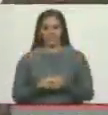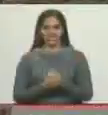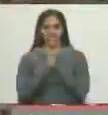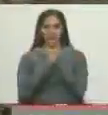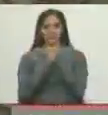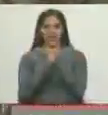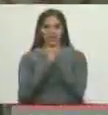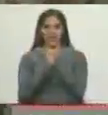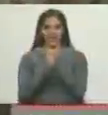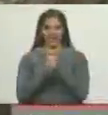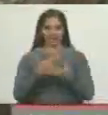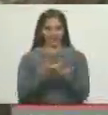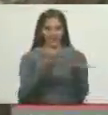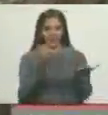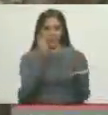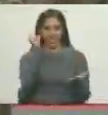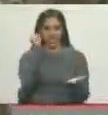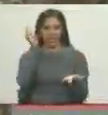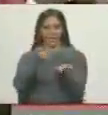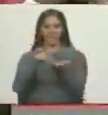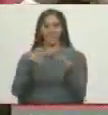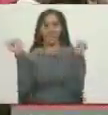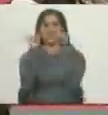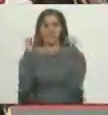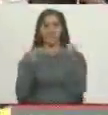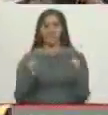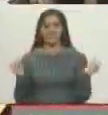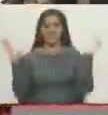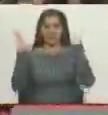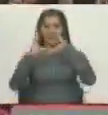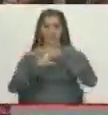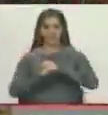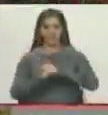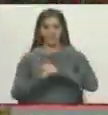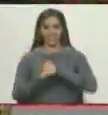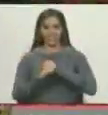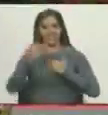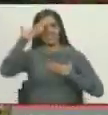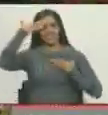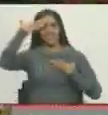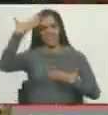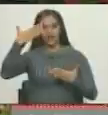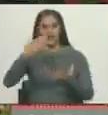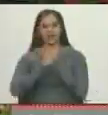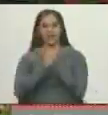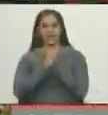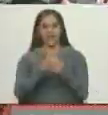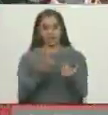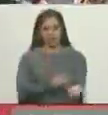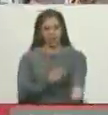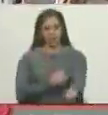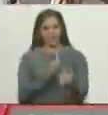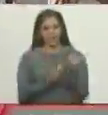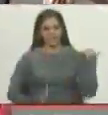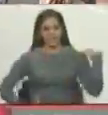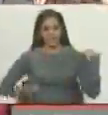camarados presentes, feliz noche. Saludos solidarios al hermano presidente.